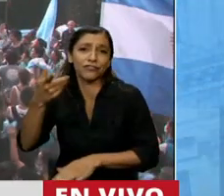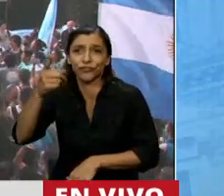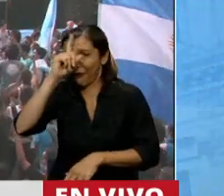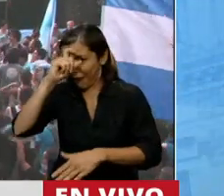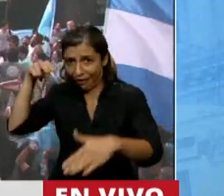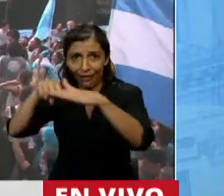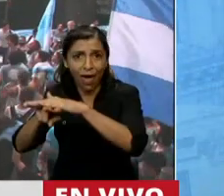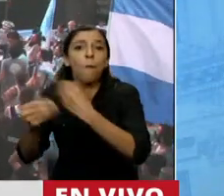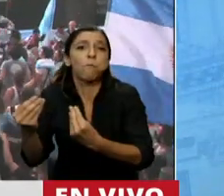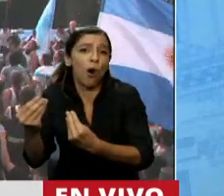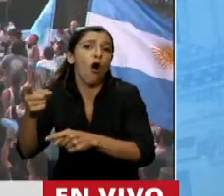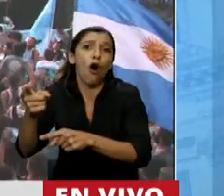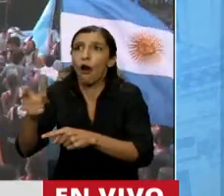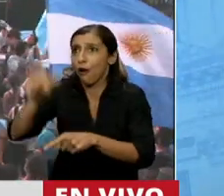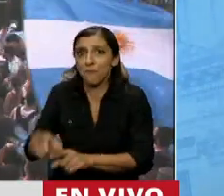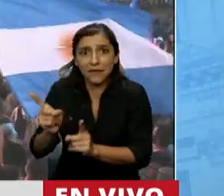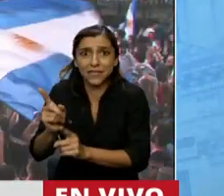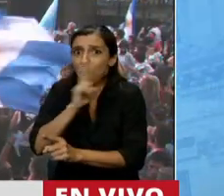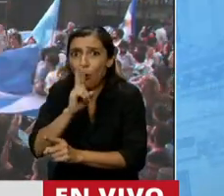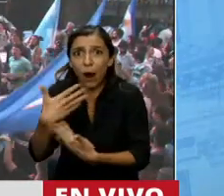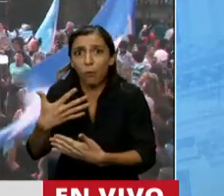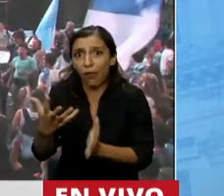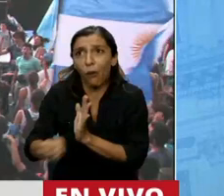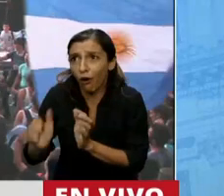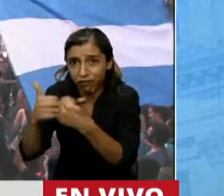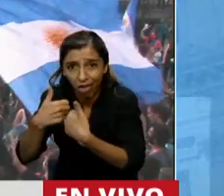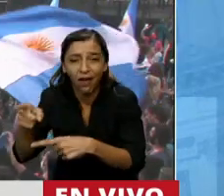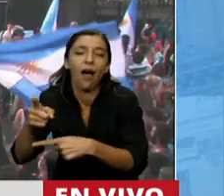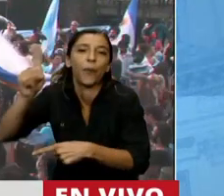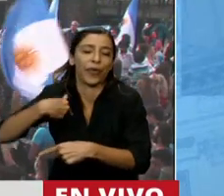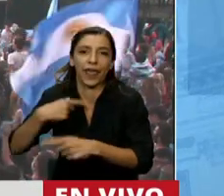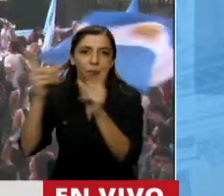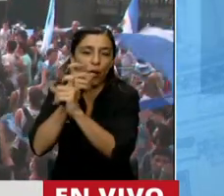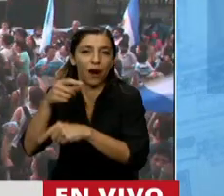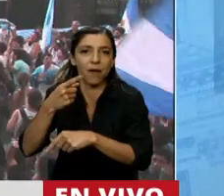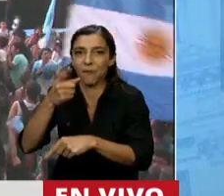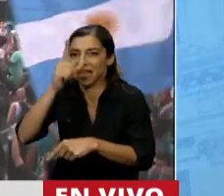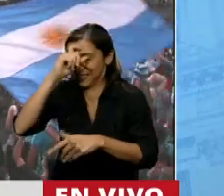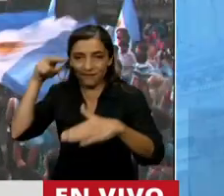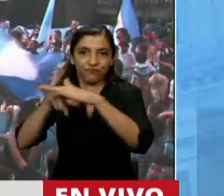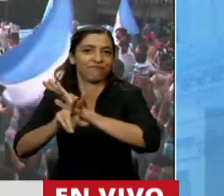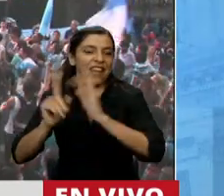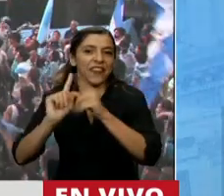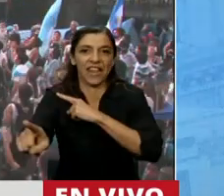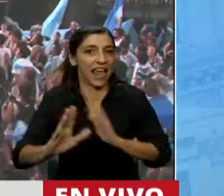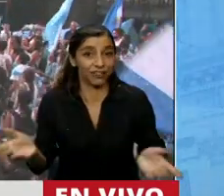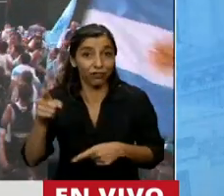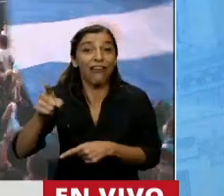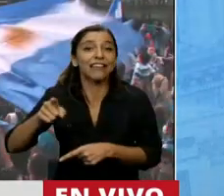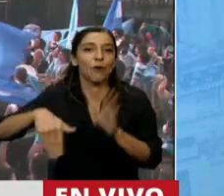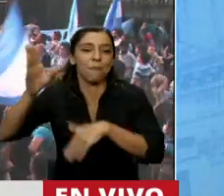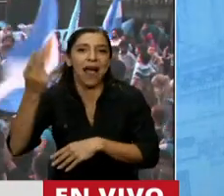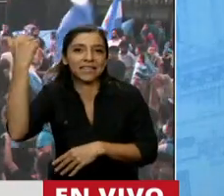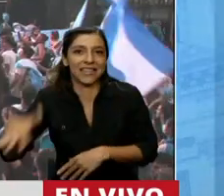un shock séptico. Entonces, y eso. Y si valiera la pena hablar de fondos, tendríamos que hacer otra